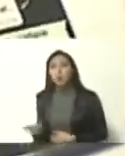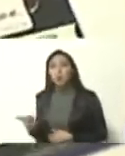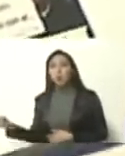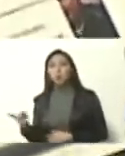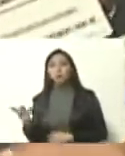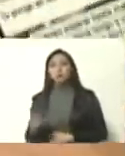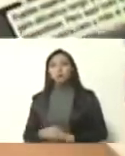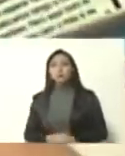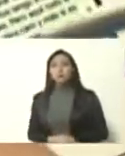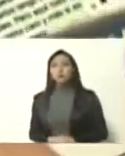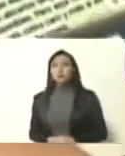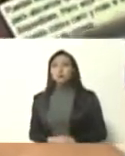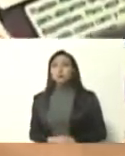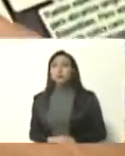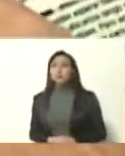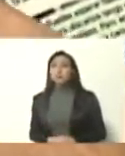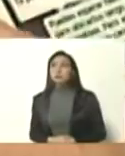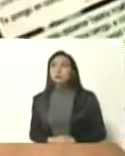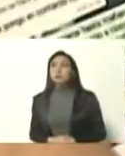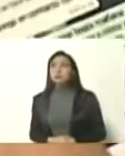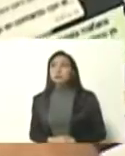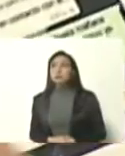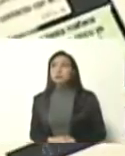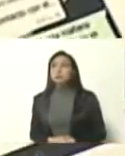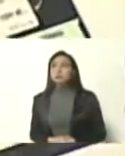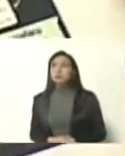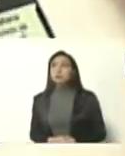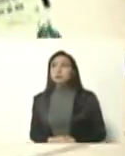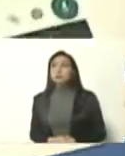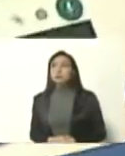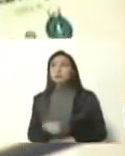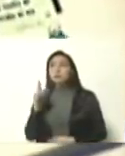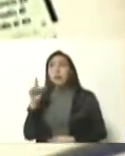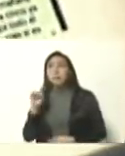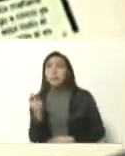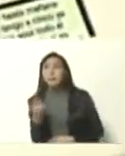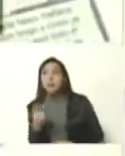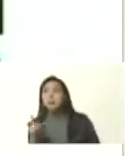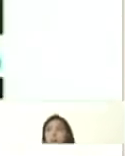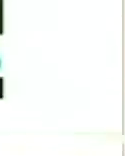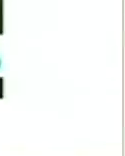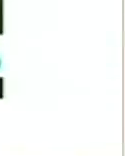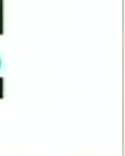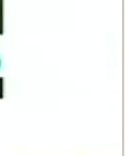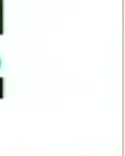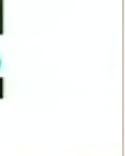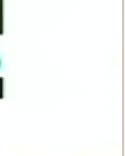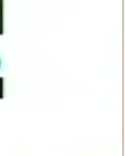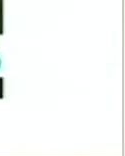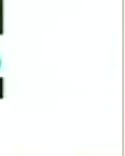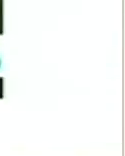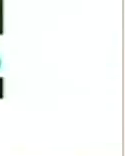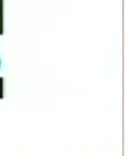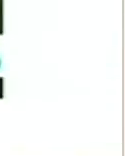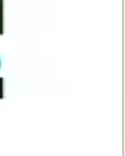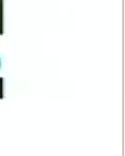Grillet Álvarez. UMMJ es Mariano José Ugarte Morillo, con el celular de